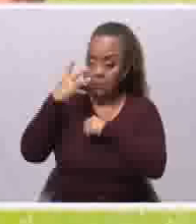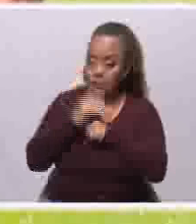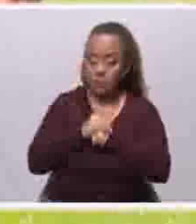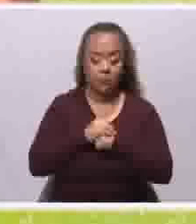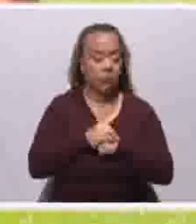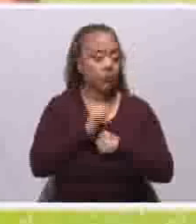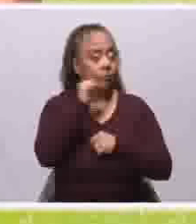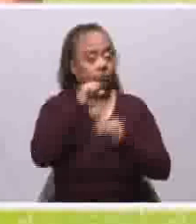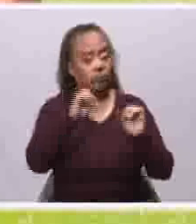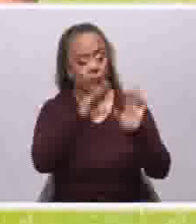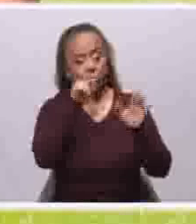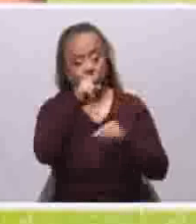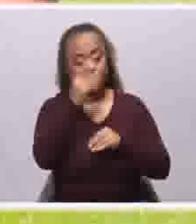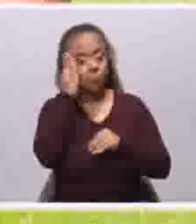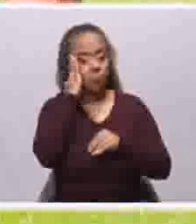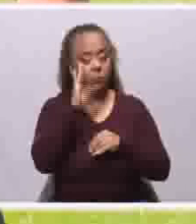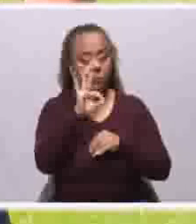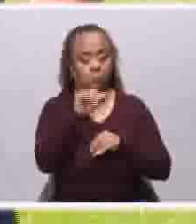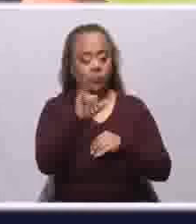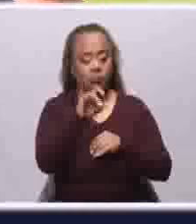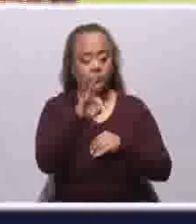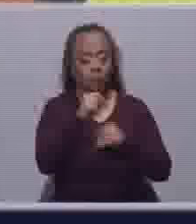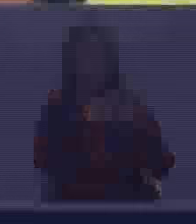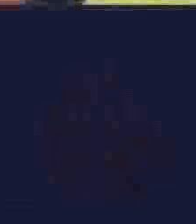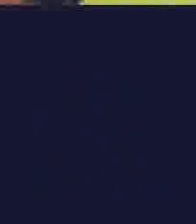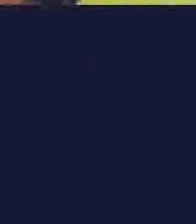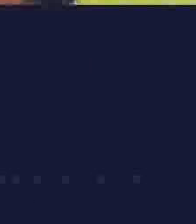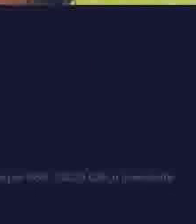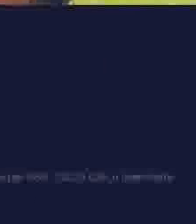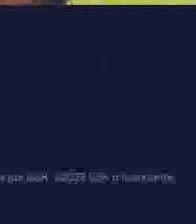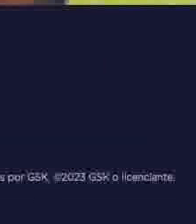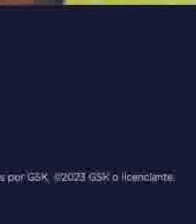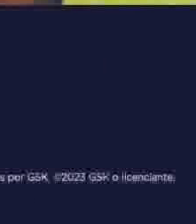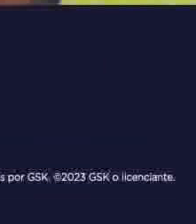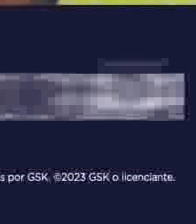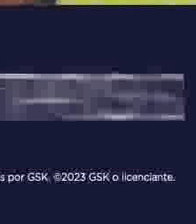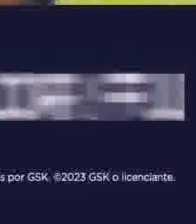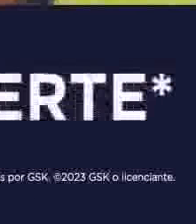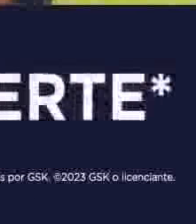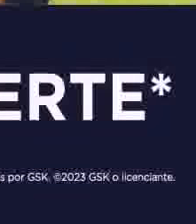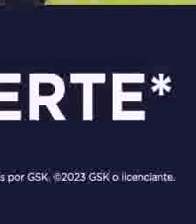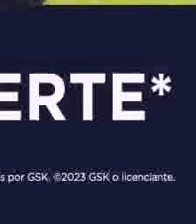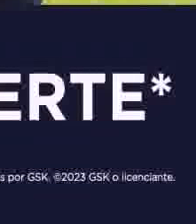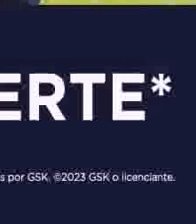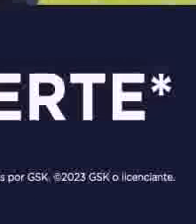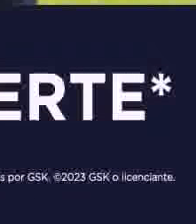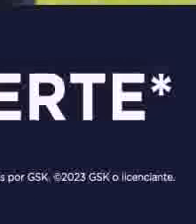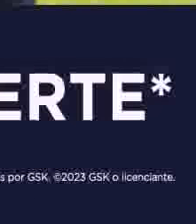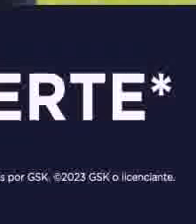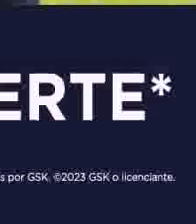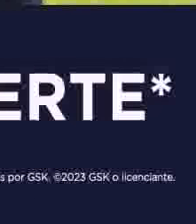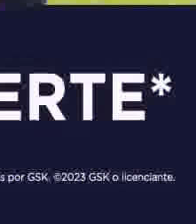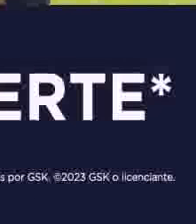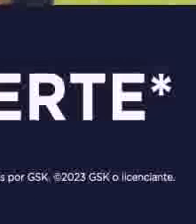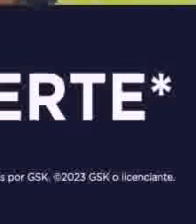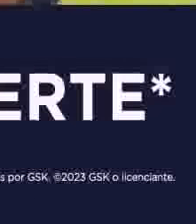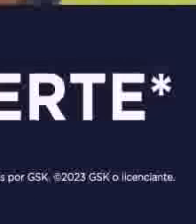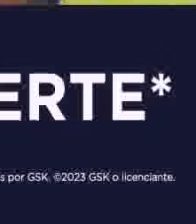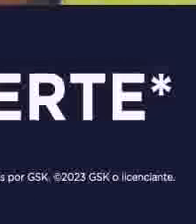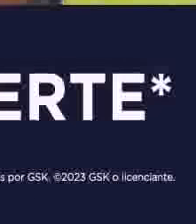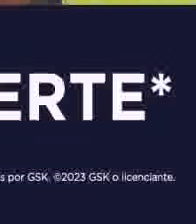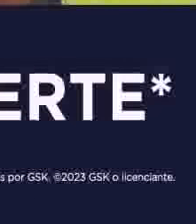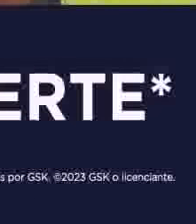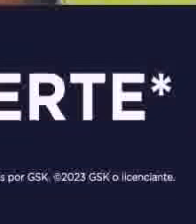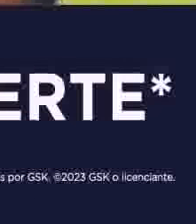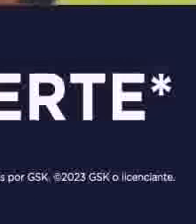claro por supuesto usted sabe cómo Fight conmigo Me pone al sol panadol Ultra alivio de cinco tipos de dolor fuerte